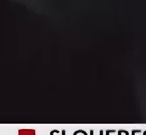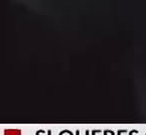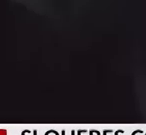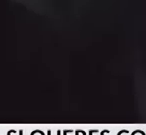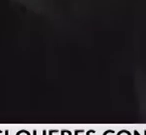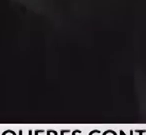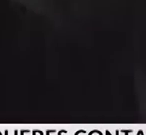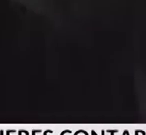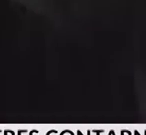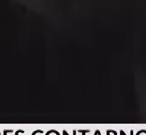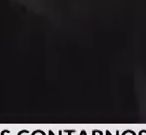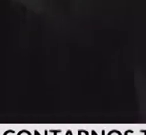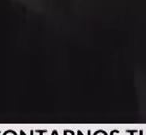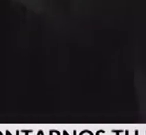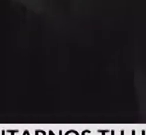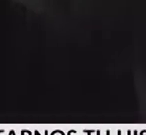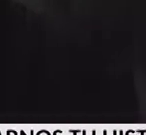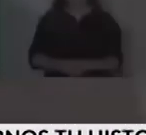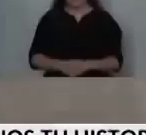Pudiste abrir la puerta